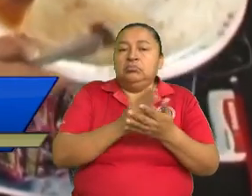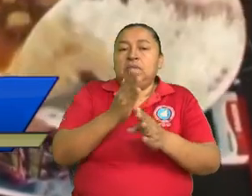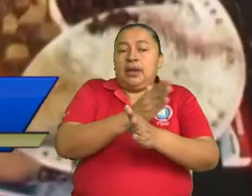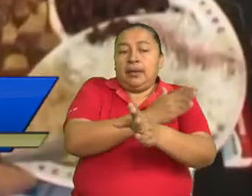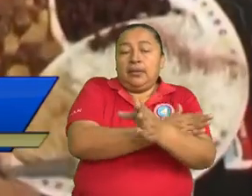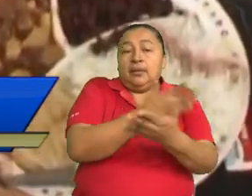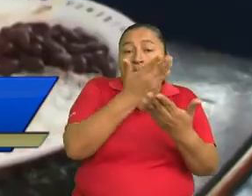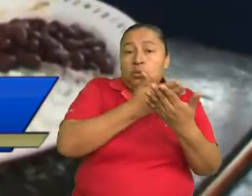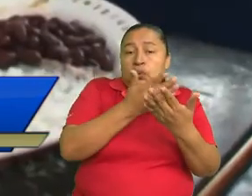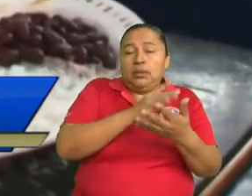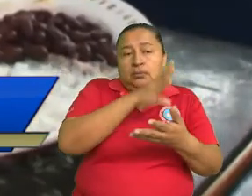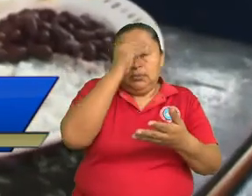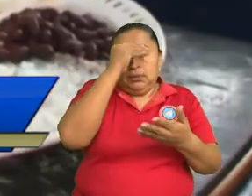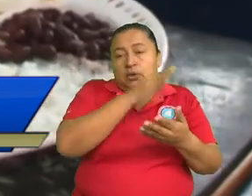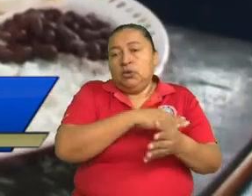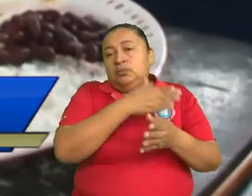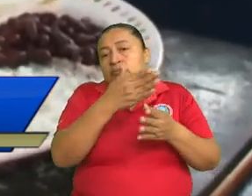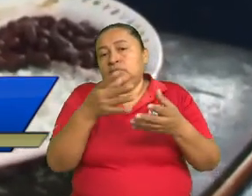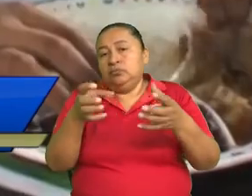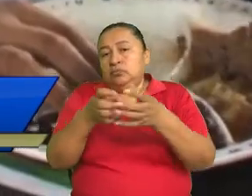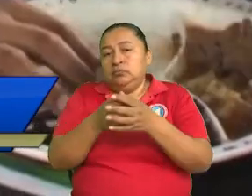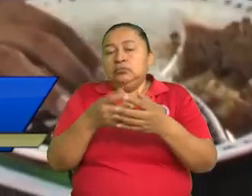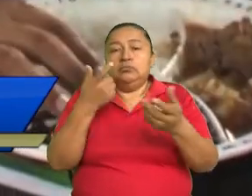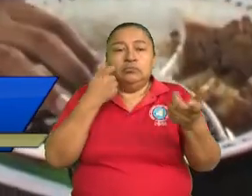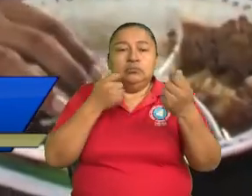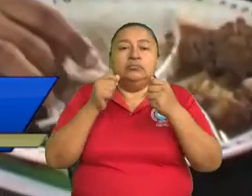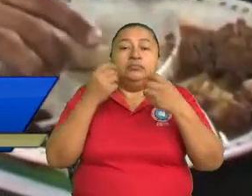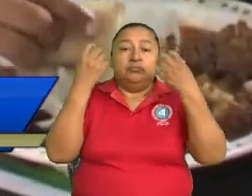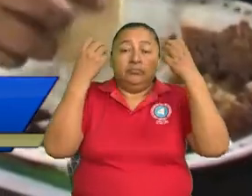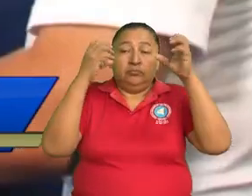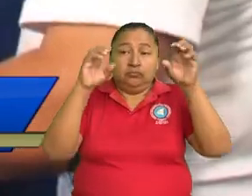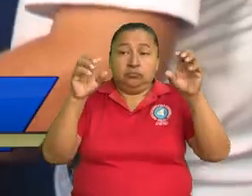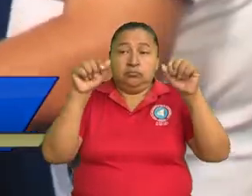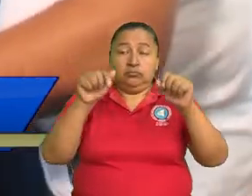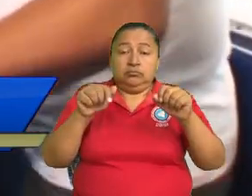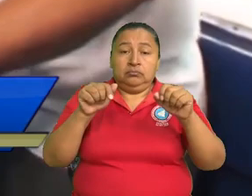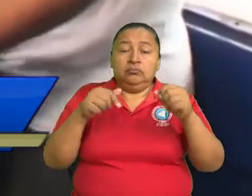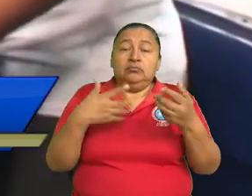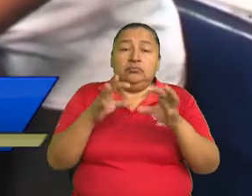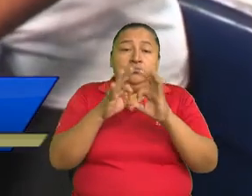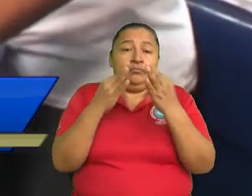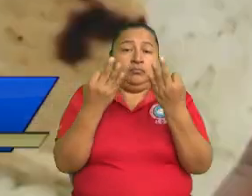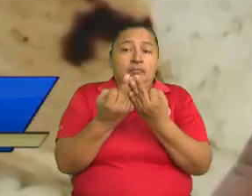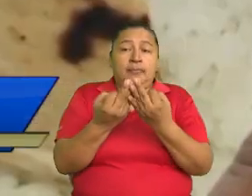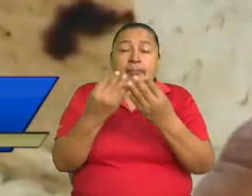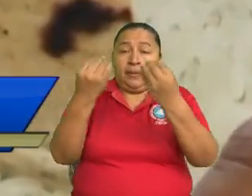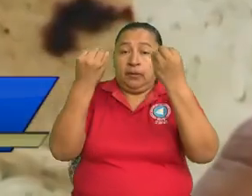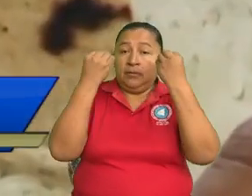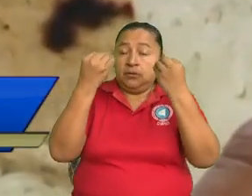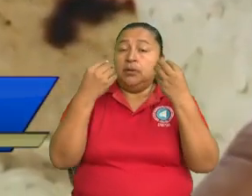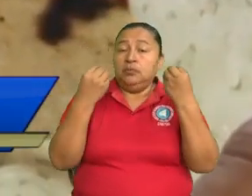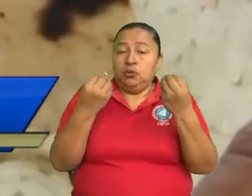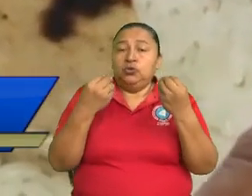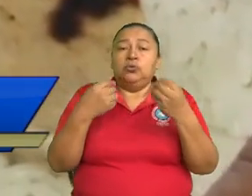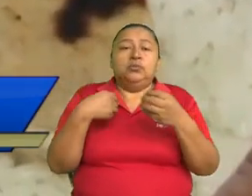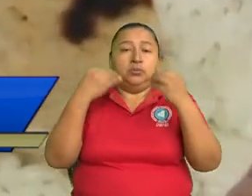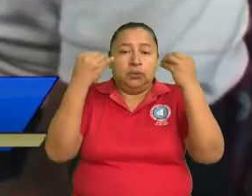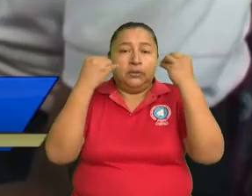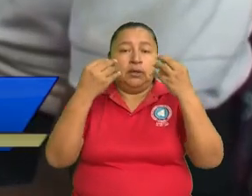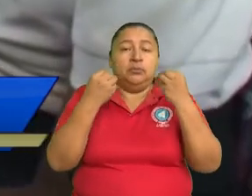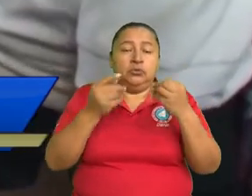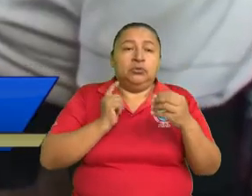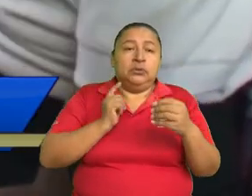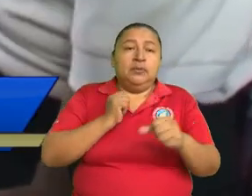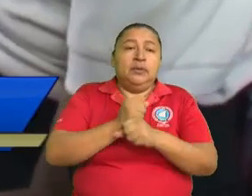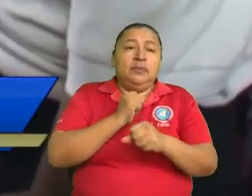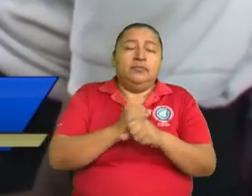los estudiantes, conocimientos comunitarios, que la cultura familiar nos enseña mucho también, nos enseña mucho. Y ahí